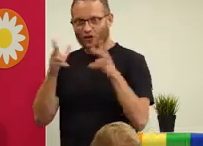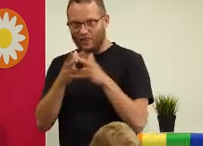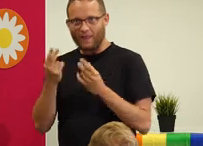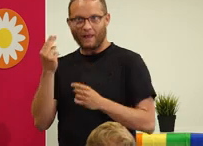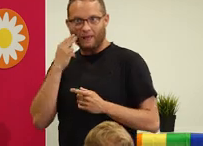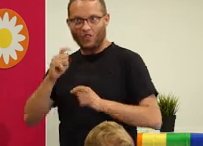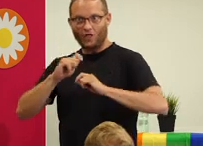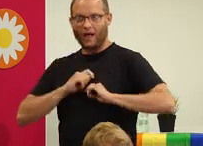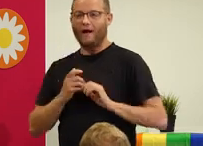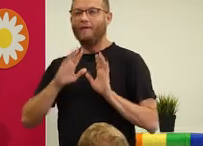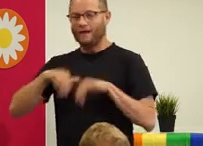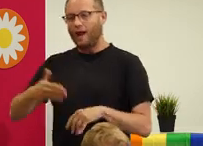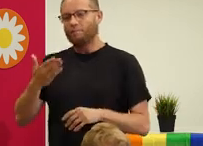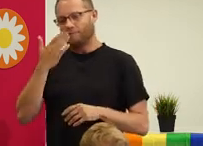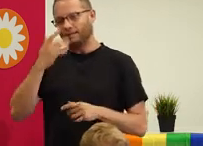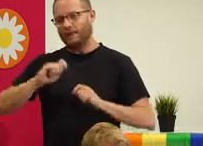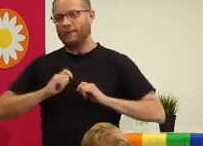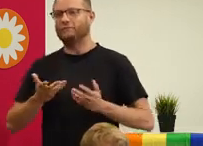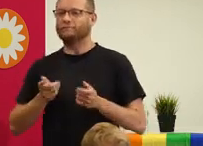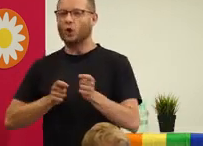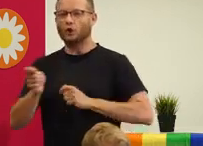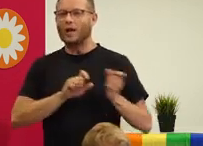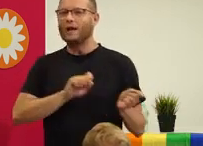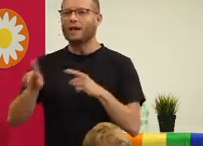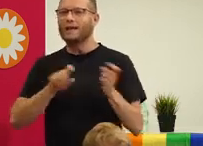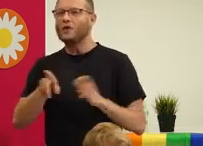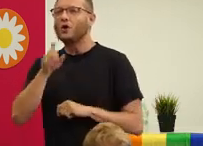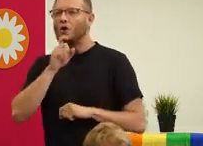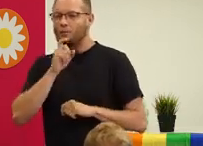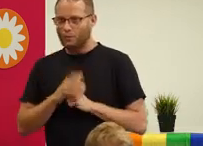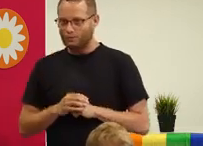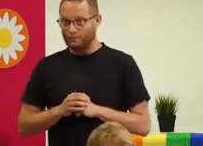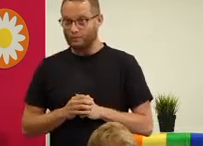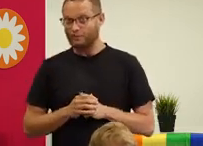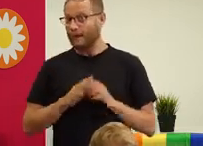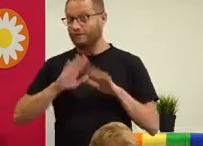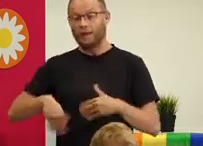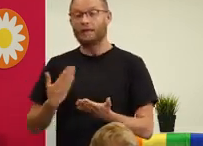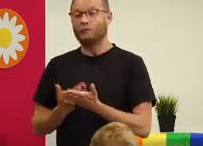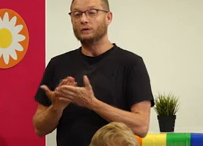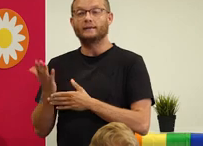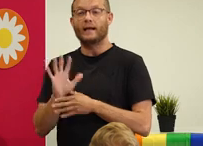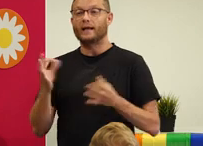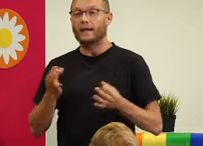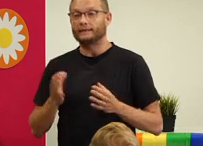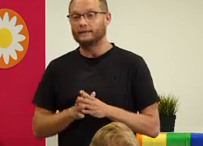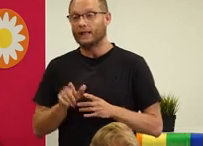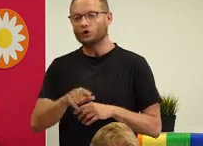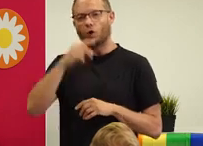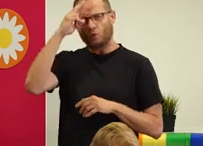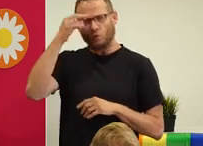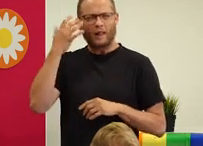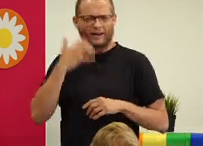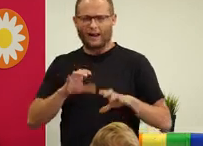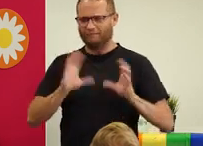les permite controlar aquí a la inmigración. Porque esto nos demuestra que no están preocupados